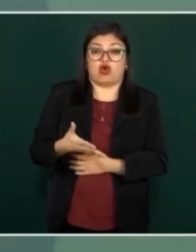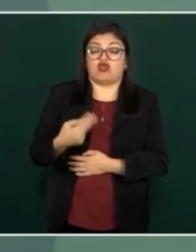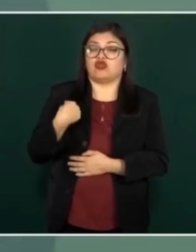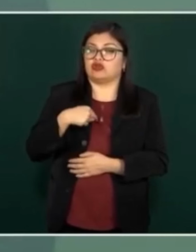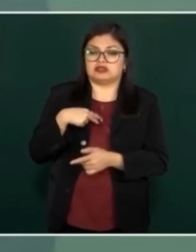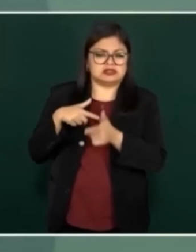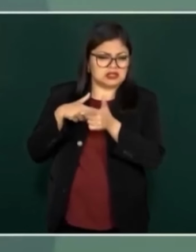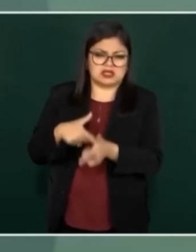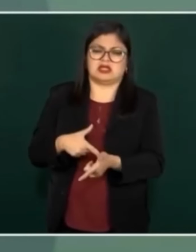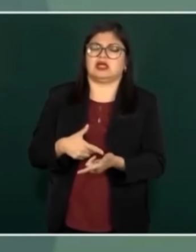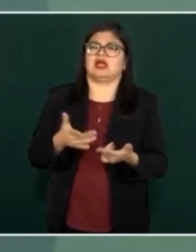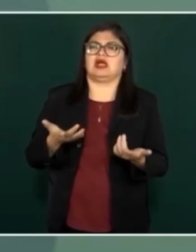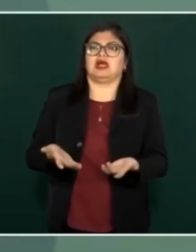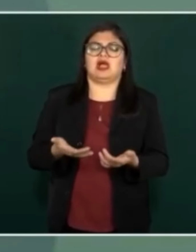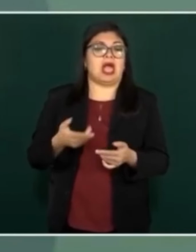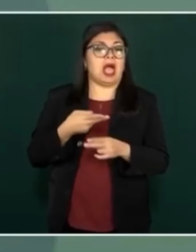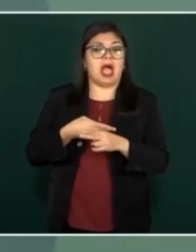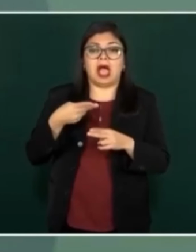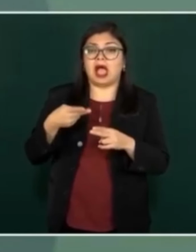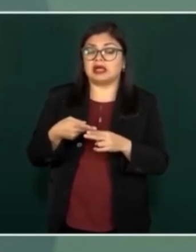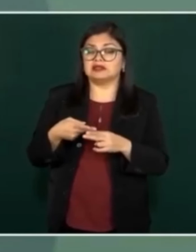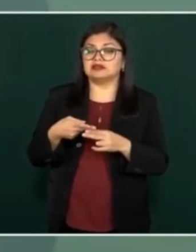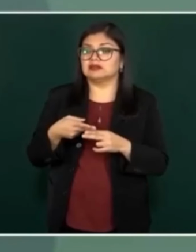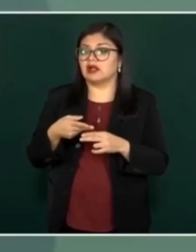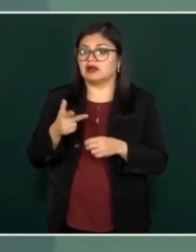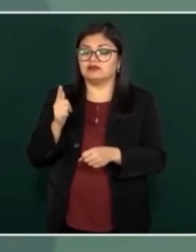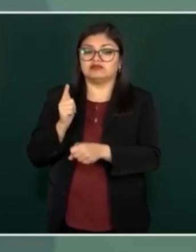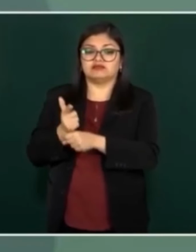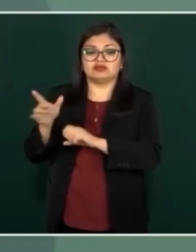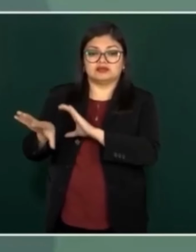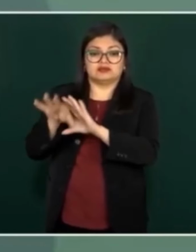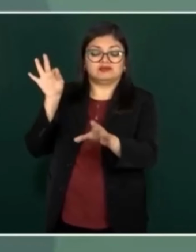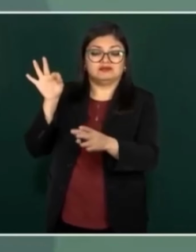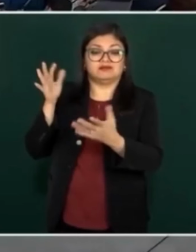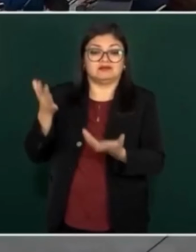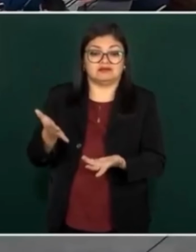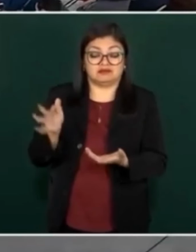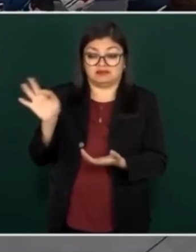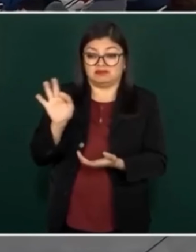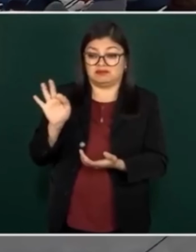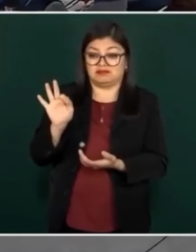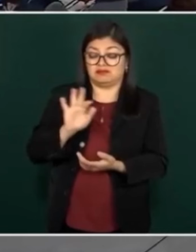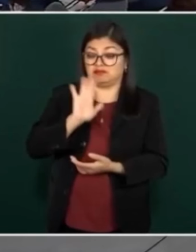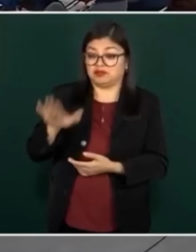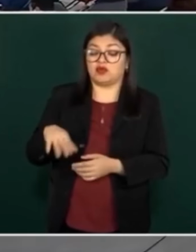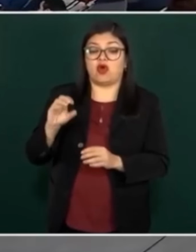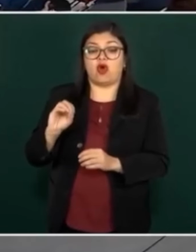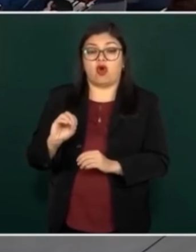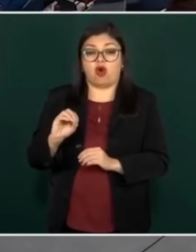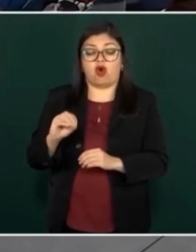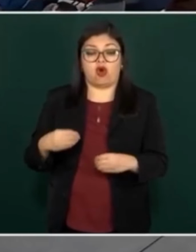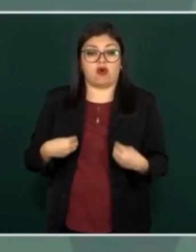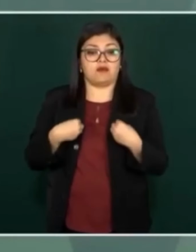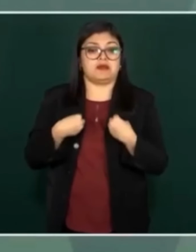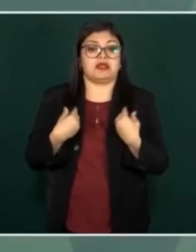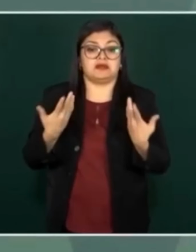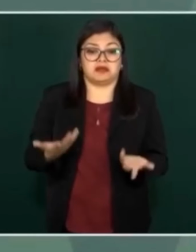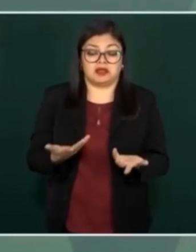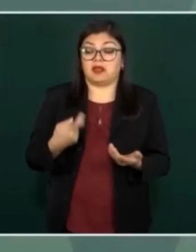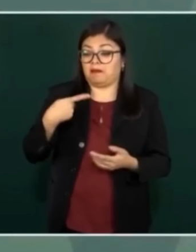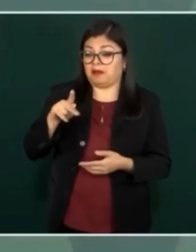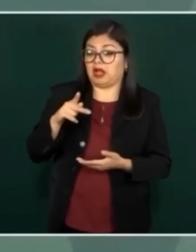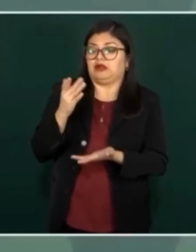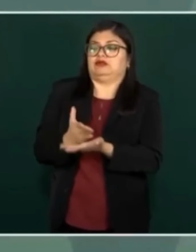detenernos, vamos a seguir hasta encontrarlo, si ya no está con vida su cuerpo, pero no nos vamos a